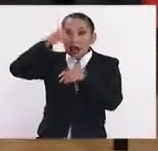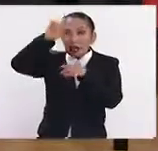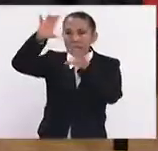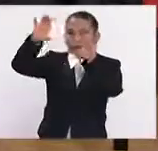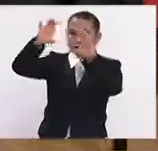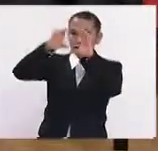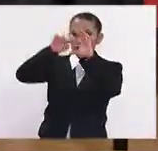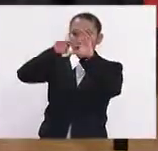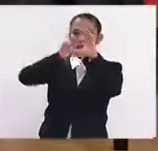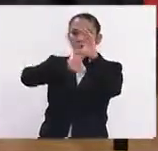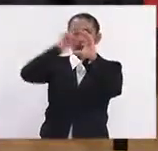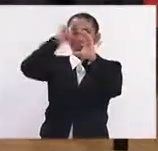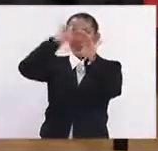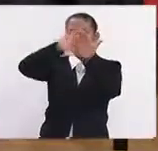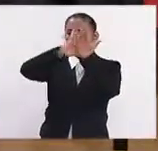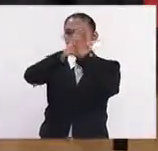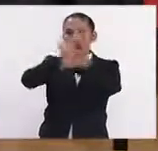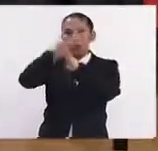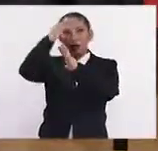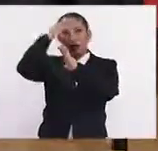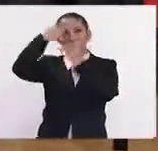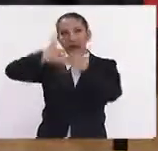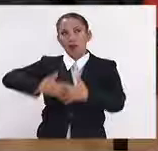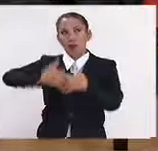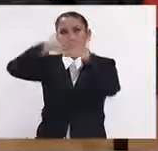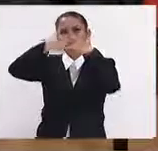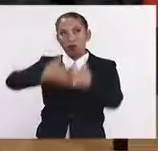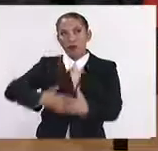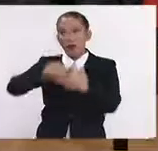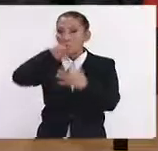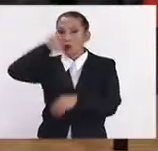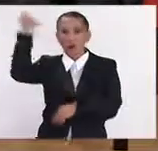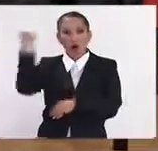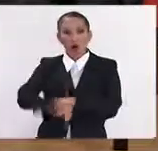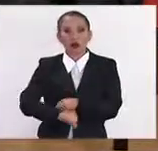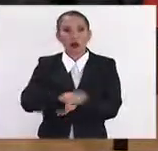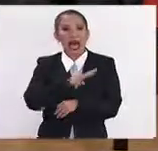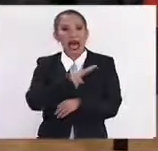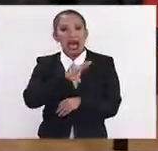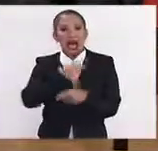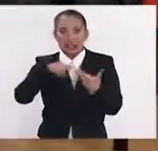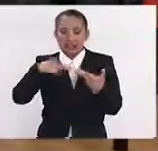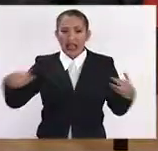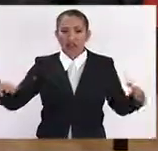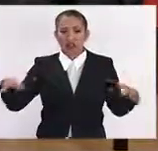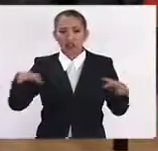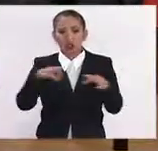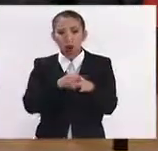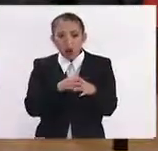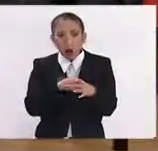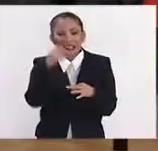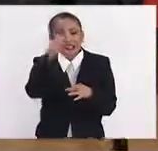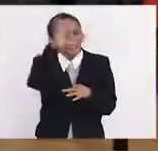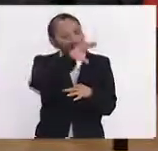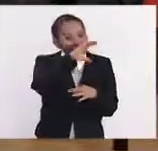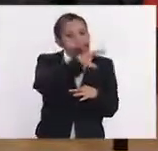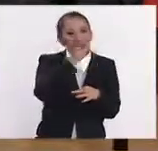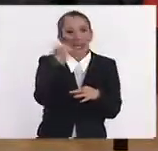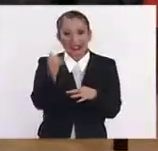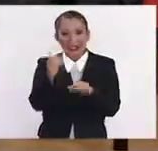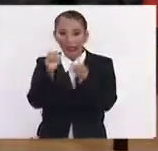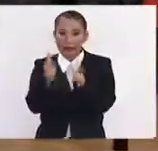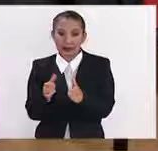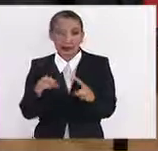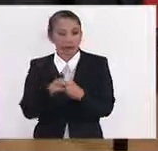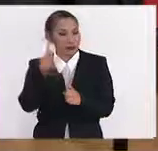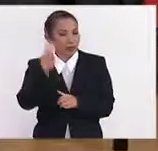cambiar incluso tu pensamiento, el pensamiento inmediato. Es decir, hay una gran relación entre lo que es la ciencia y el